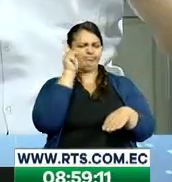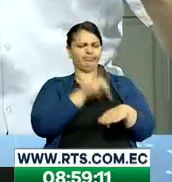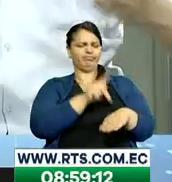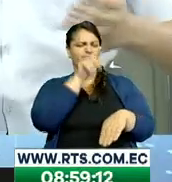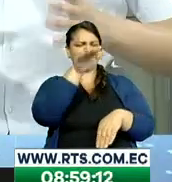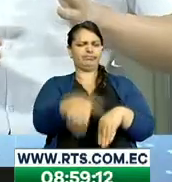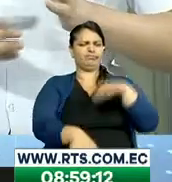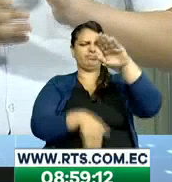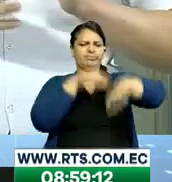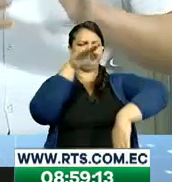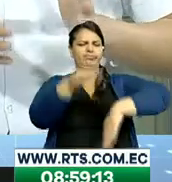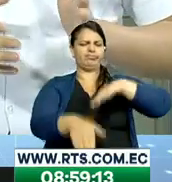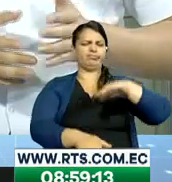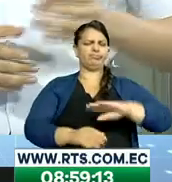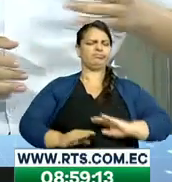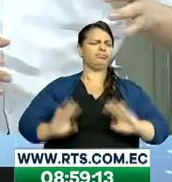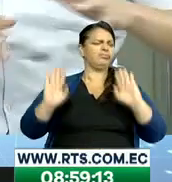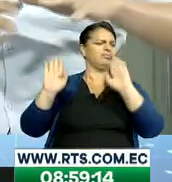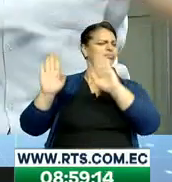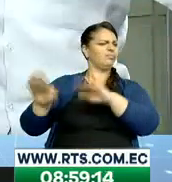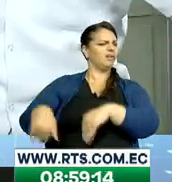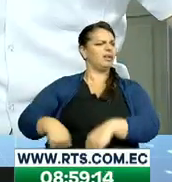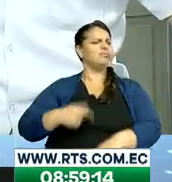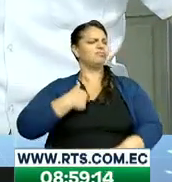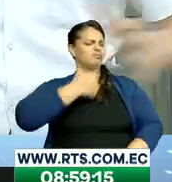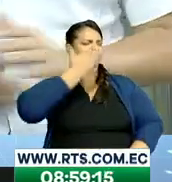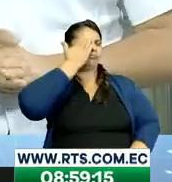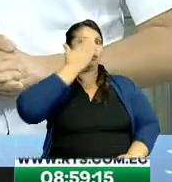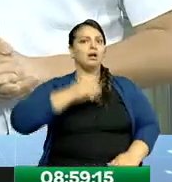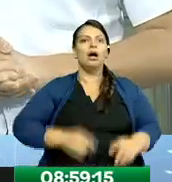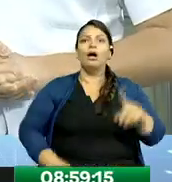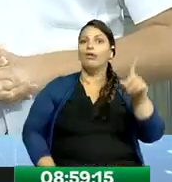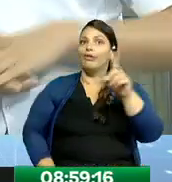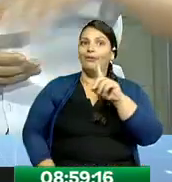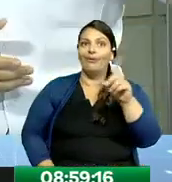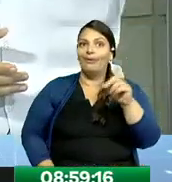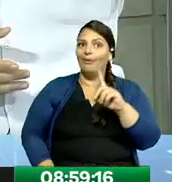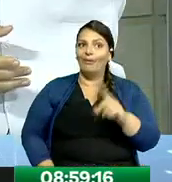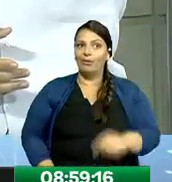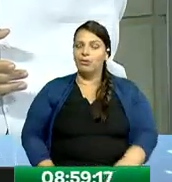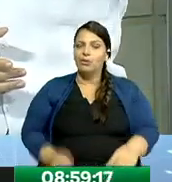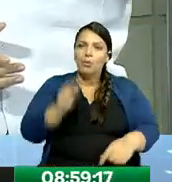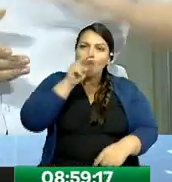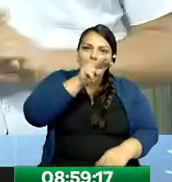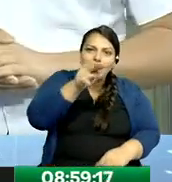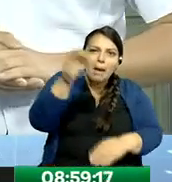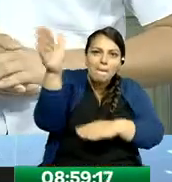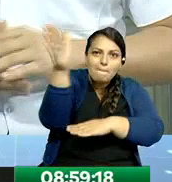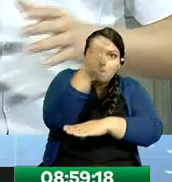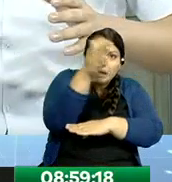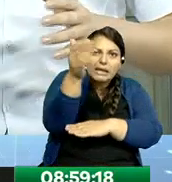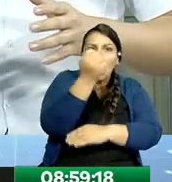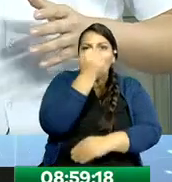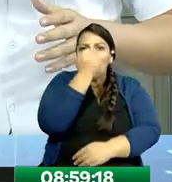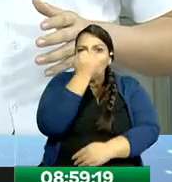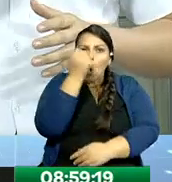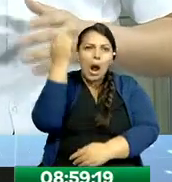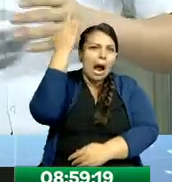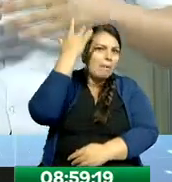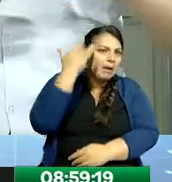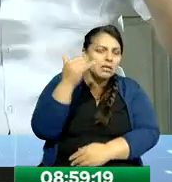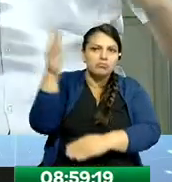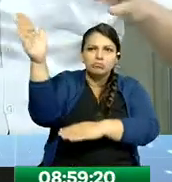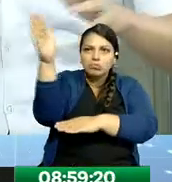que tener el respeto. En ese sentido, apenas uno llega a las playas, es bueno ver las banderas para así que esas nos